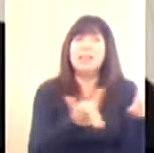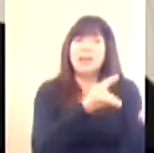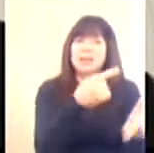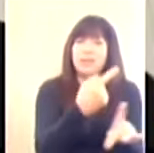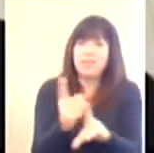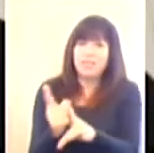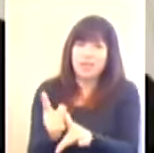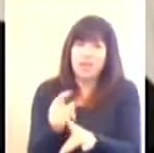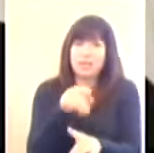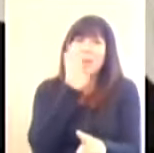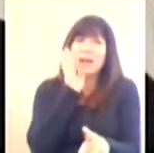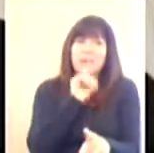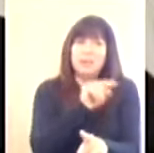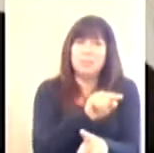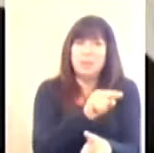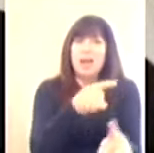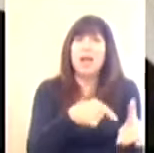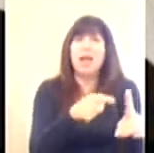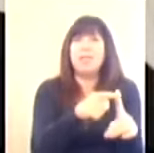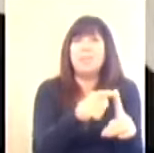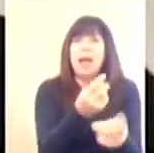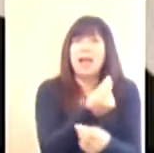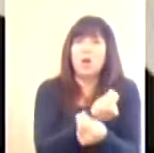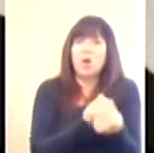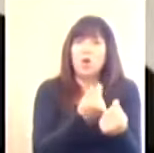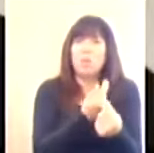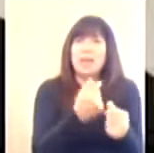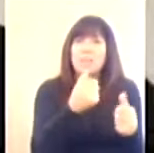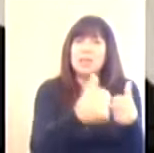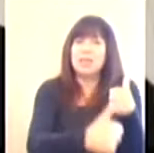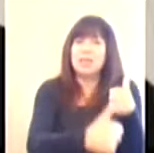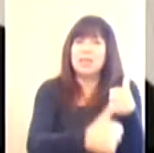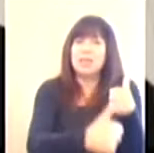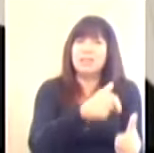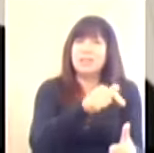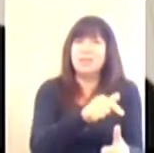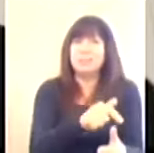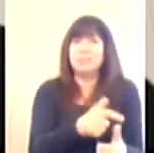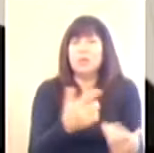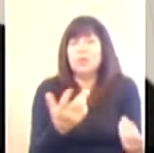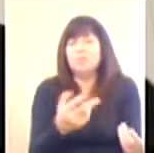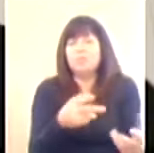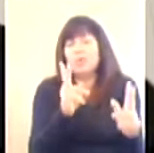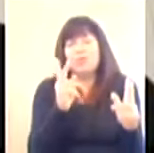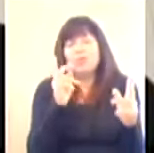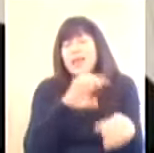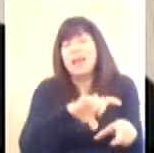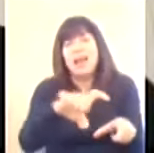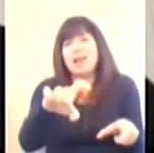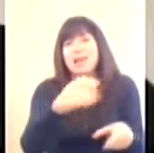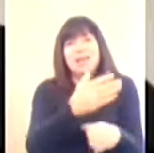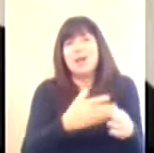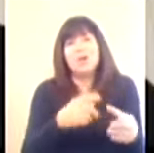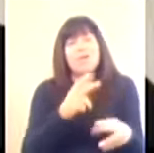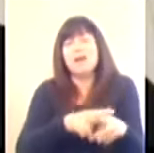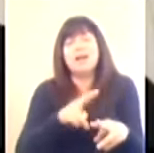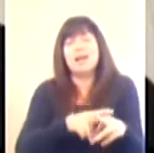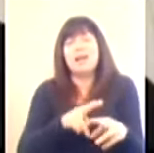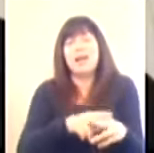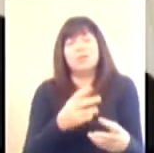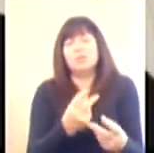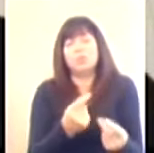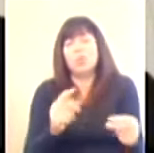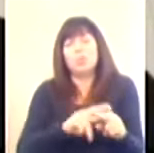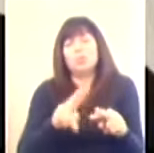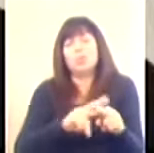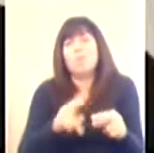sea más limpia, pero que además sea económicamente competitiva. De lo contrario, prohibir la leña no va a resolver el problema, y creemos que la electricidad,